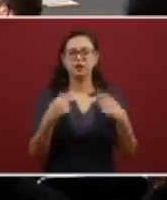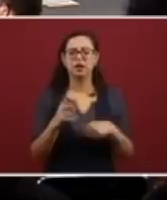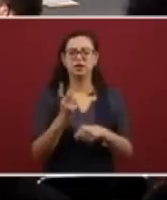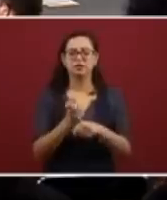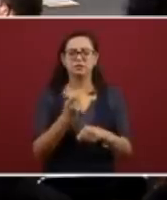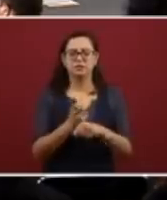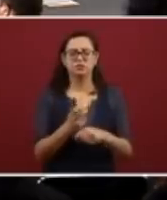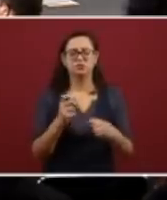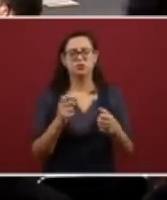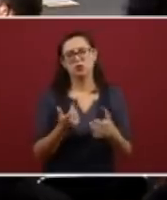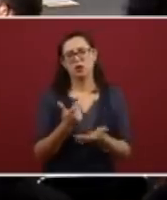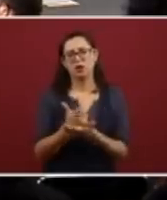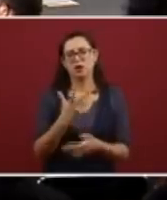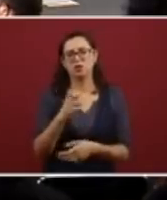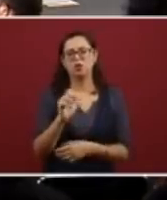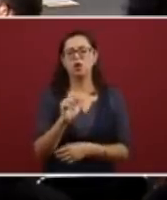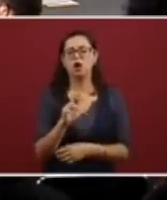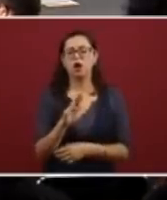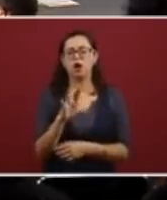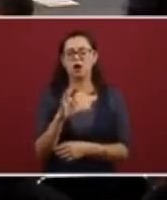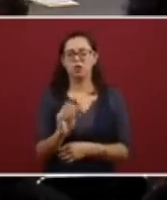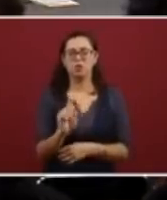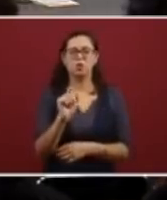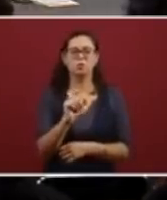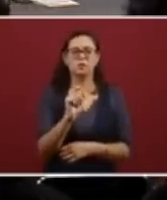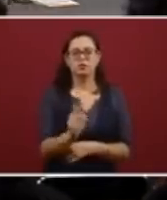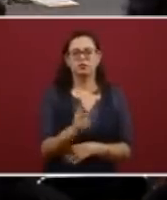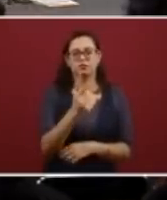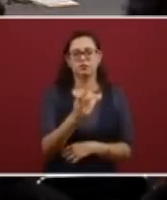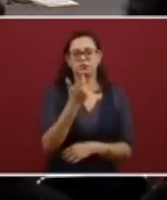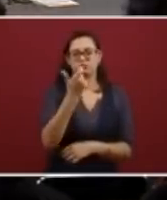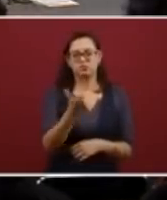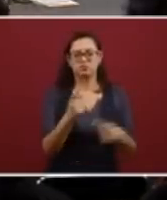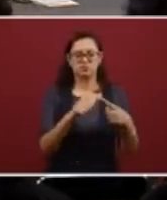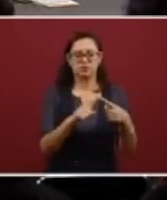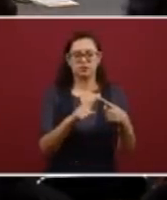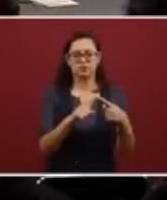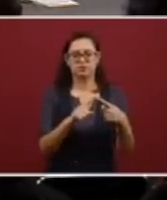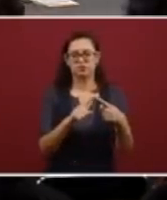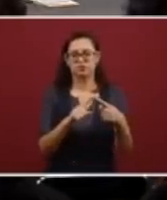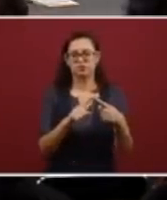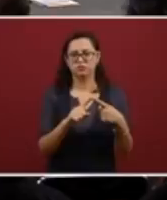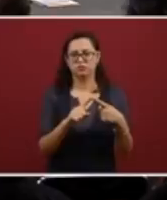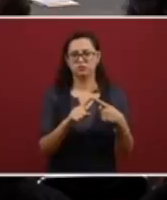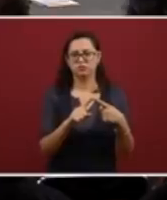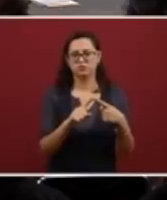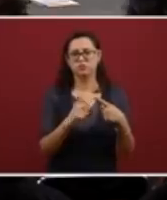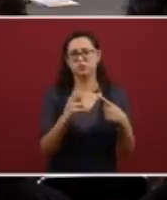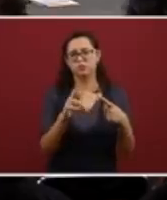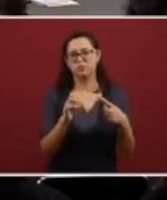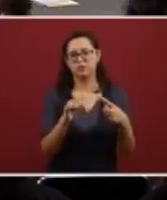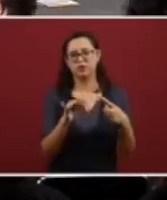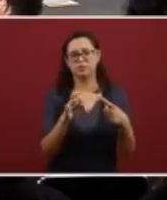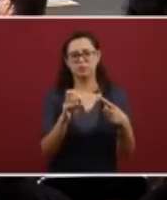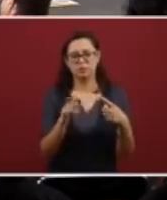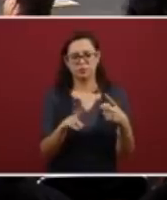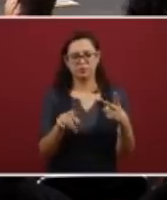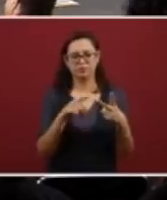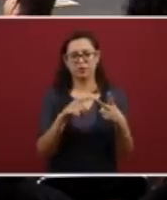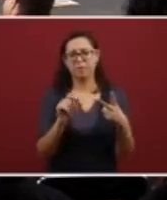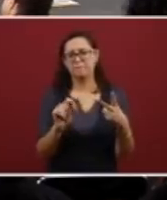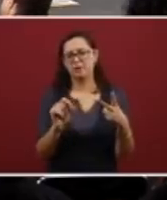ocupa arco con 22 pesos 20 centavos en el caso de la de la gasolina premiun 21